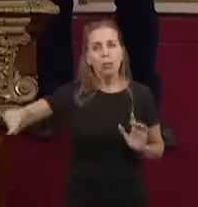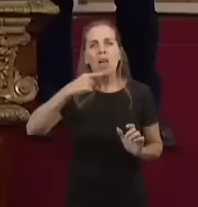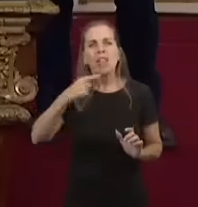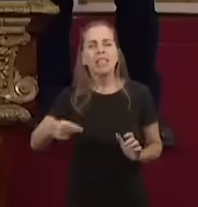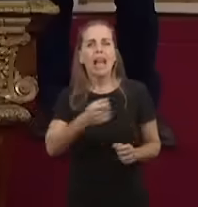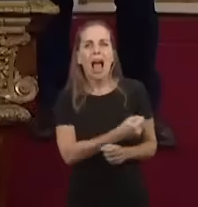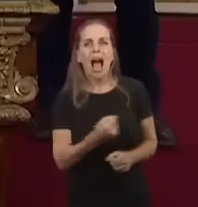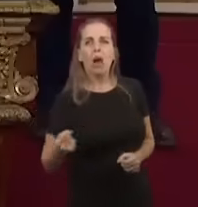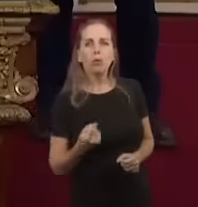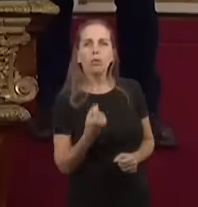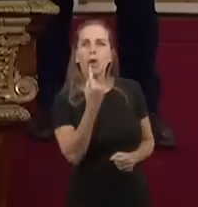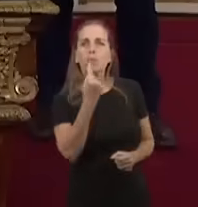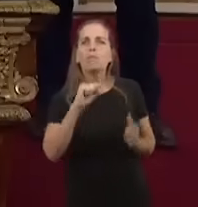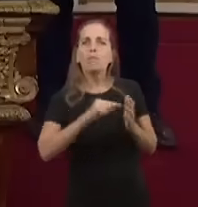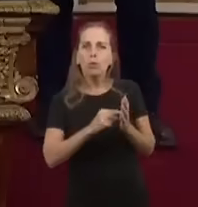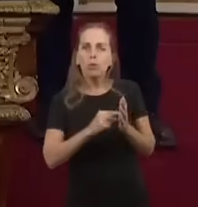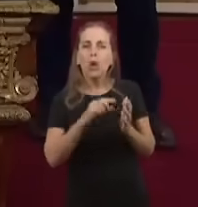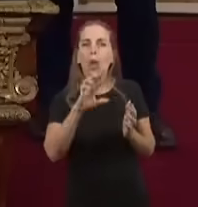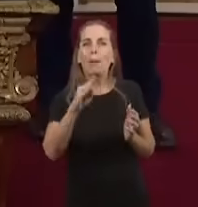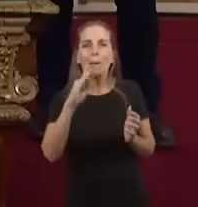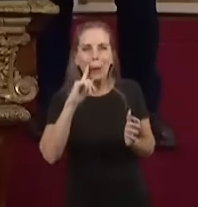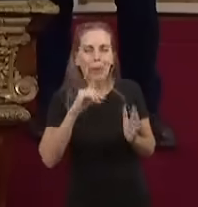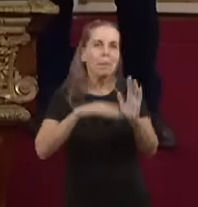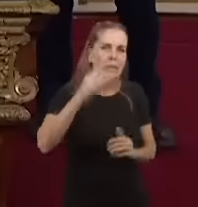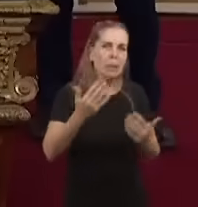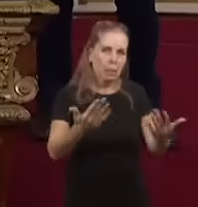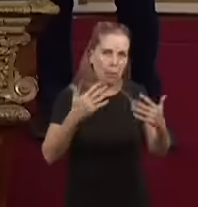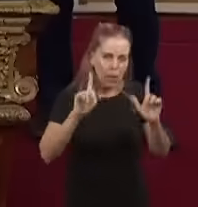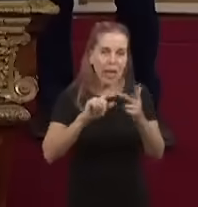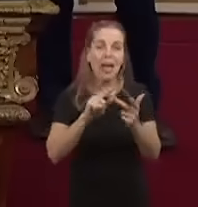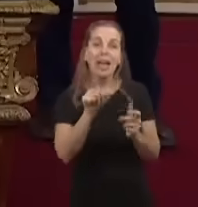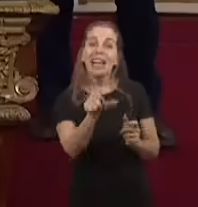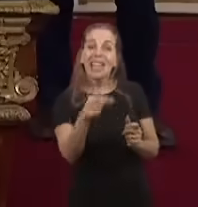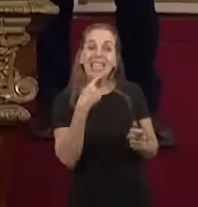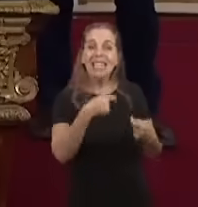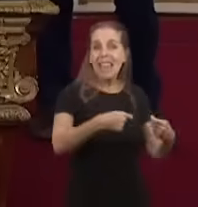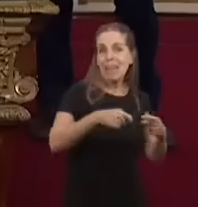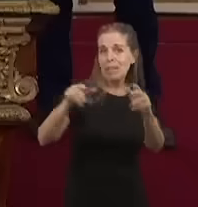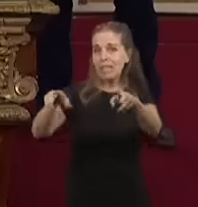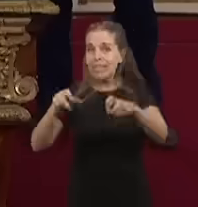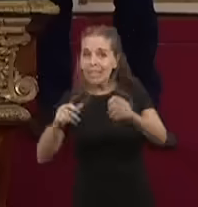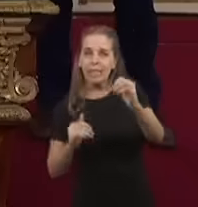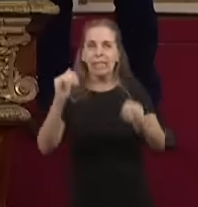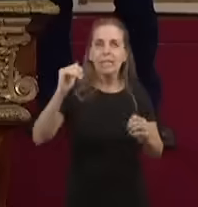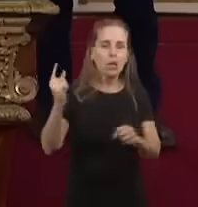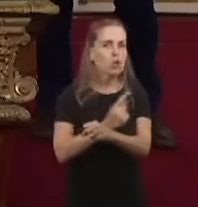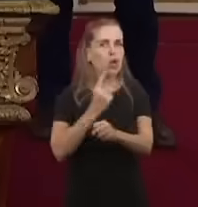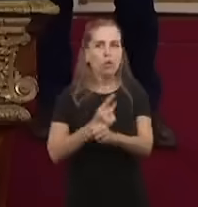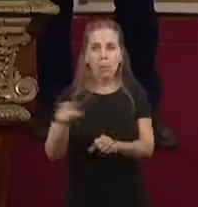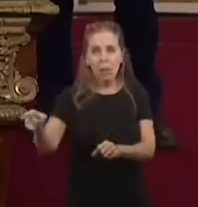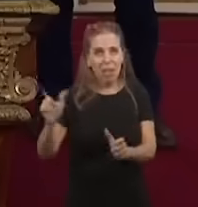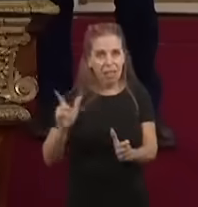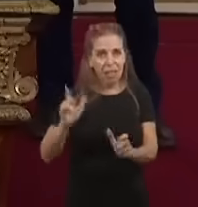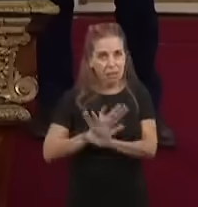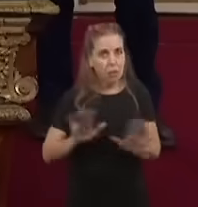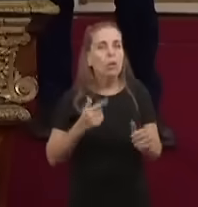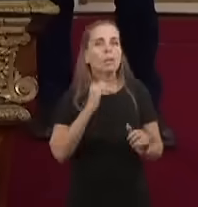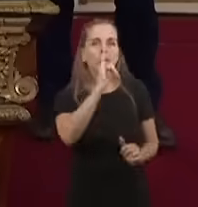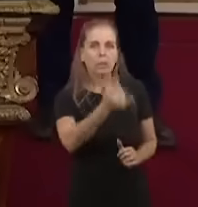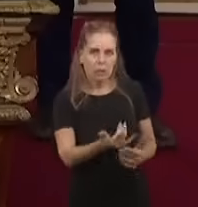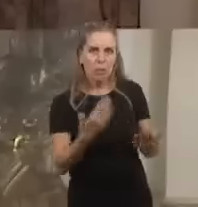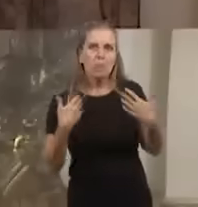punto del pbi era posible que tener déficit Cero en el primer año era imposible bueno nosotros estamos haciendo posible lo